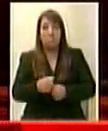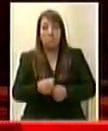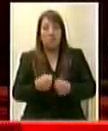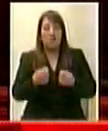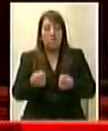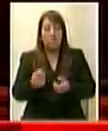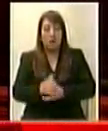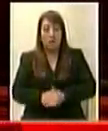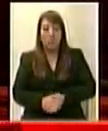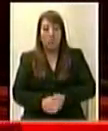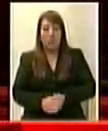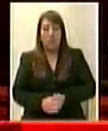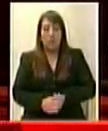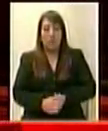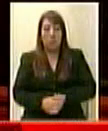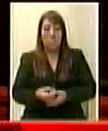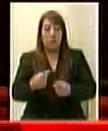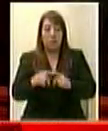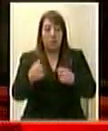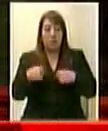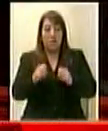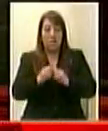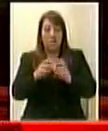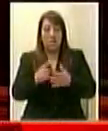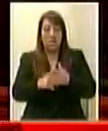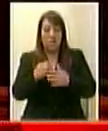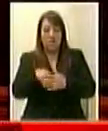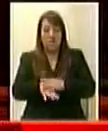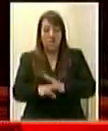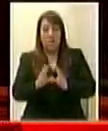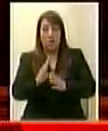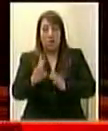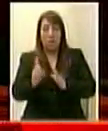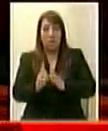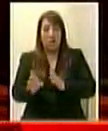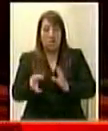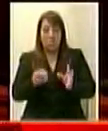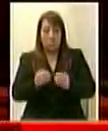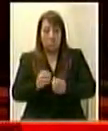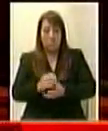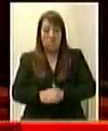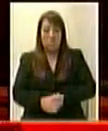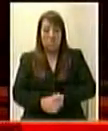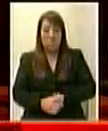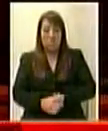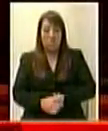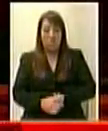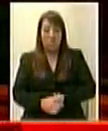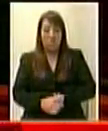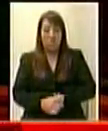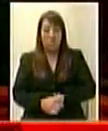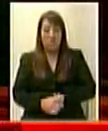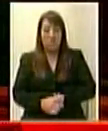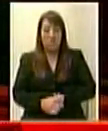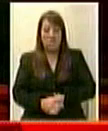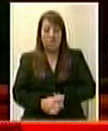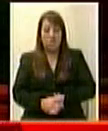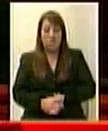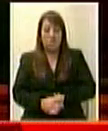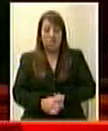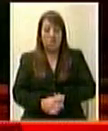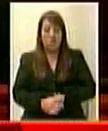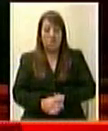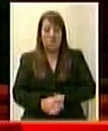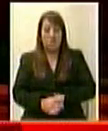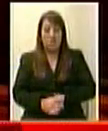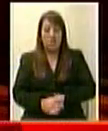sexualmente, pero también debo aclarar, dentro de las disposiciones complementarias que